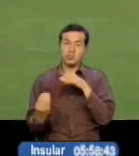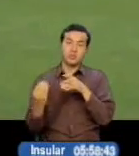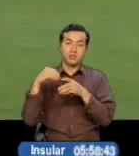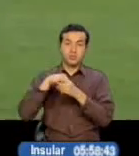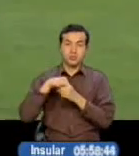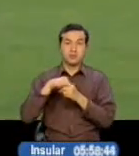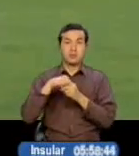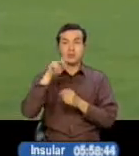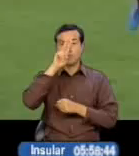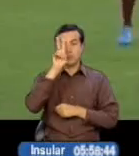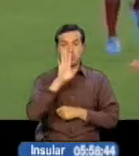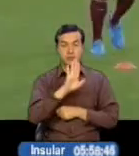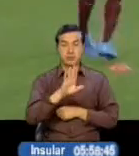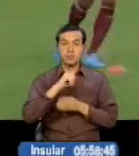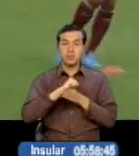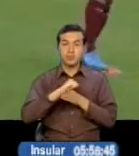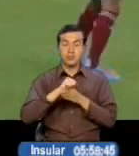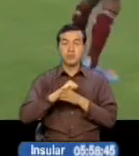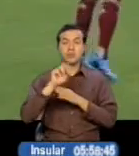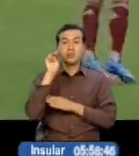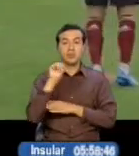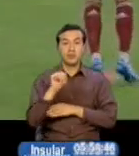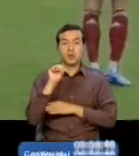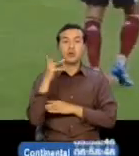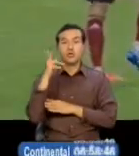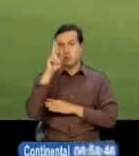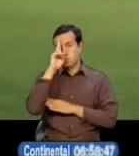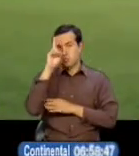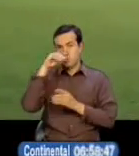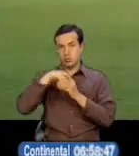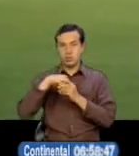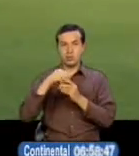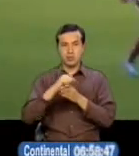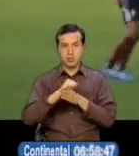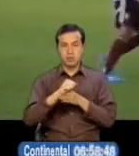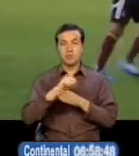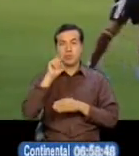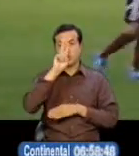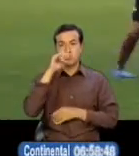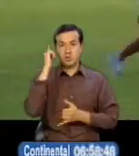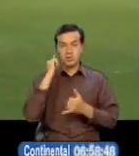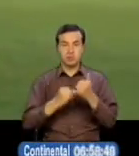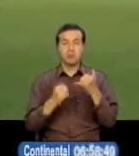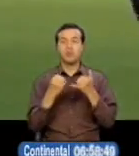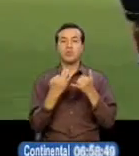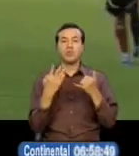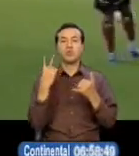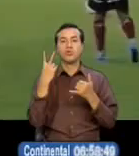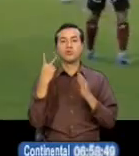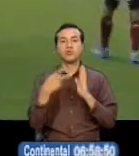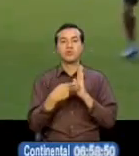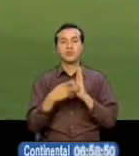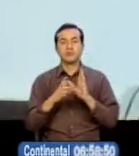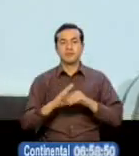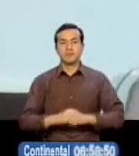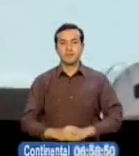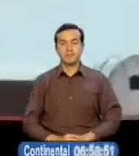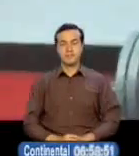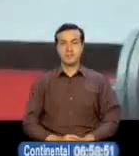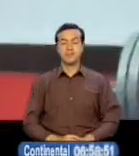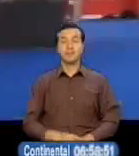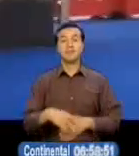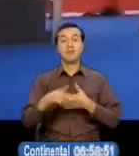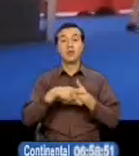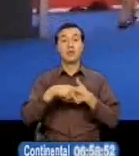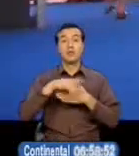Los llaneros se entrenarán desde este martes en Montevideo. Venezuela es último con apenas 2 puntos. Paraguay